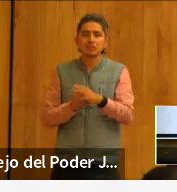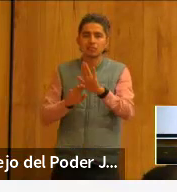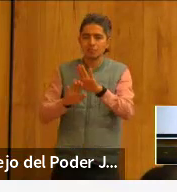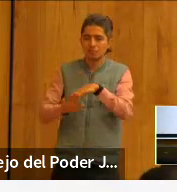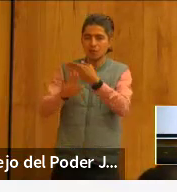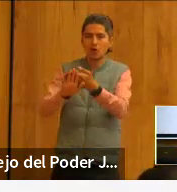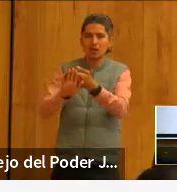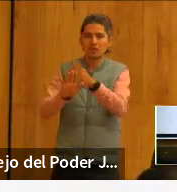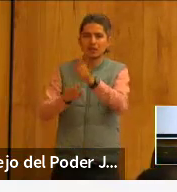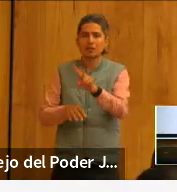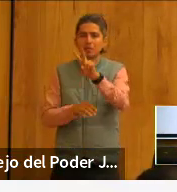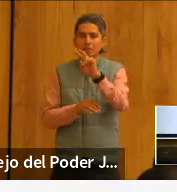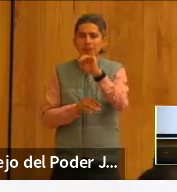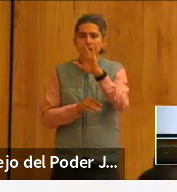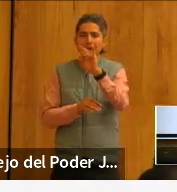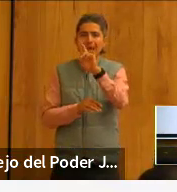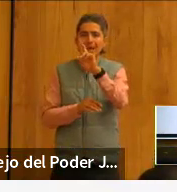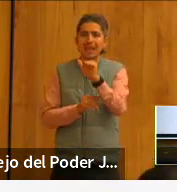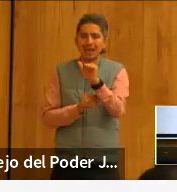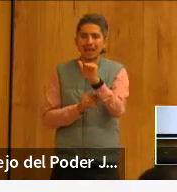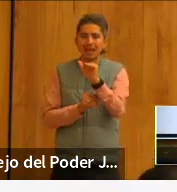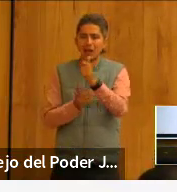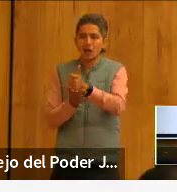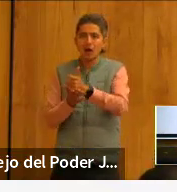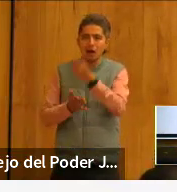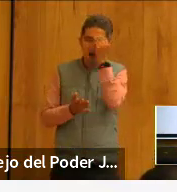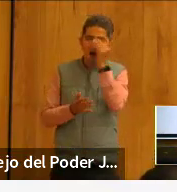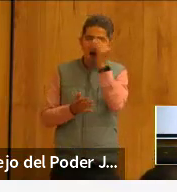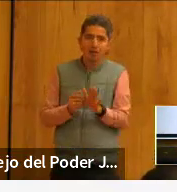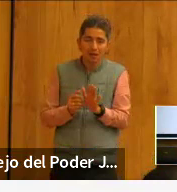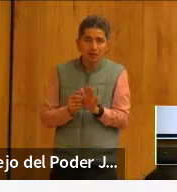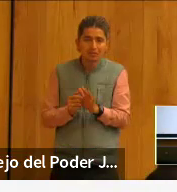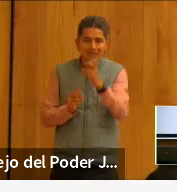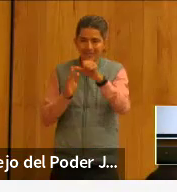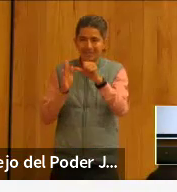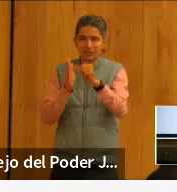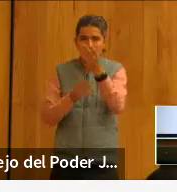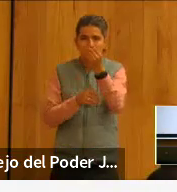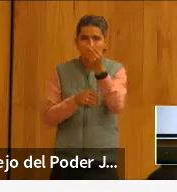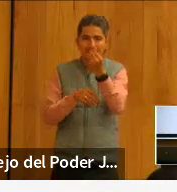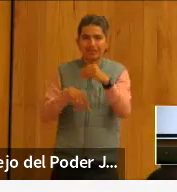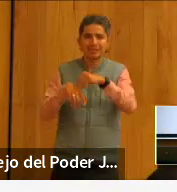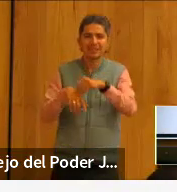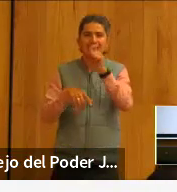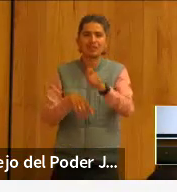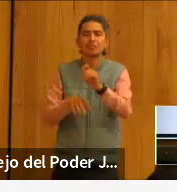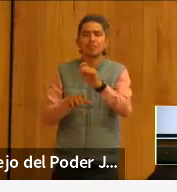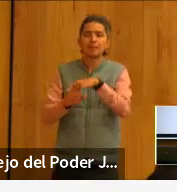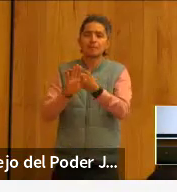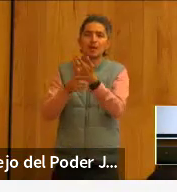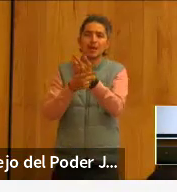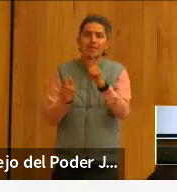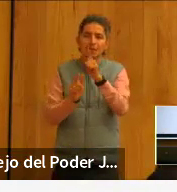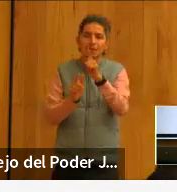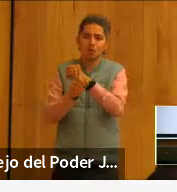vicaria. El año pasado se adicionó a este artículo 9 de la Ley por una Vida Libre de Violencia